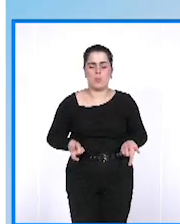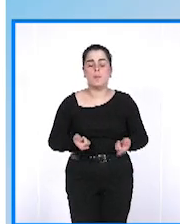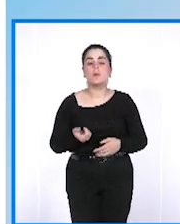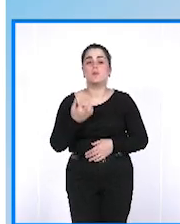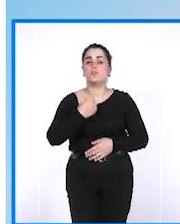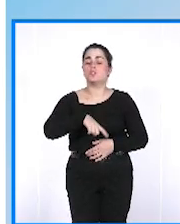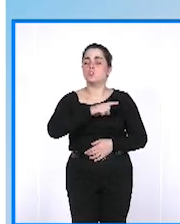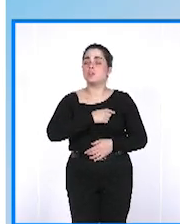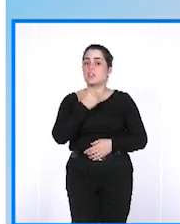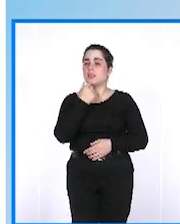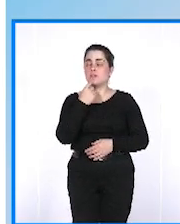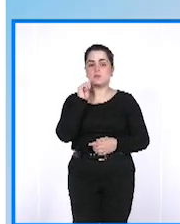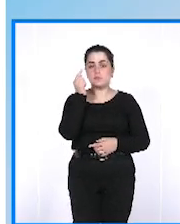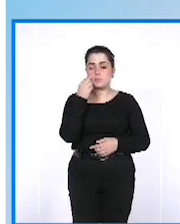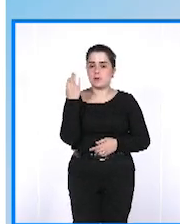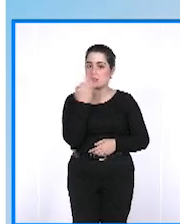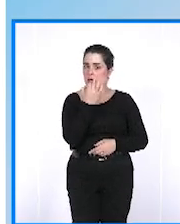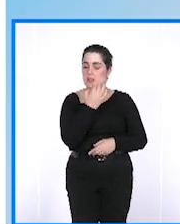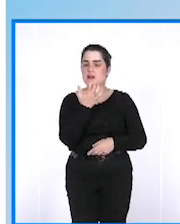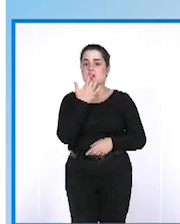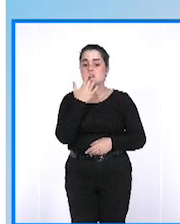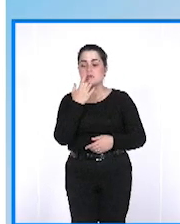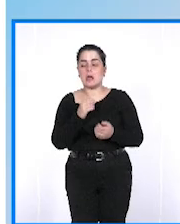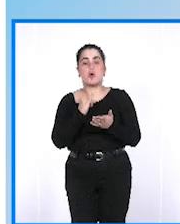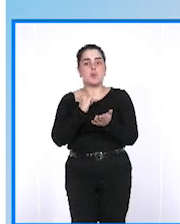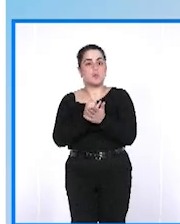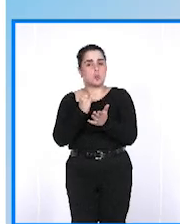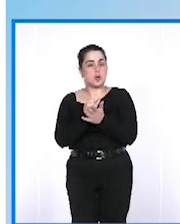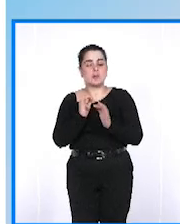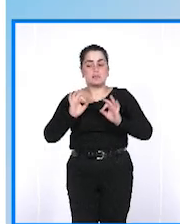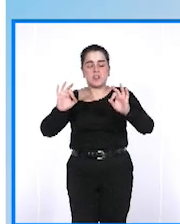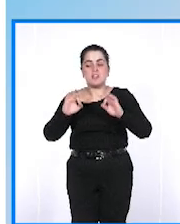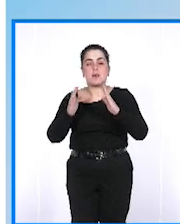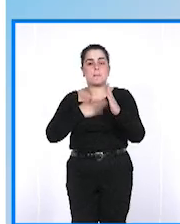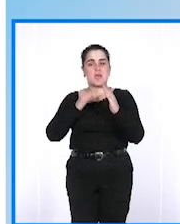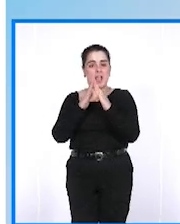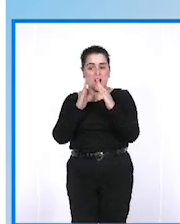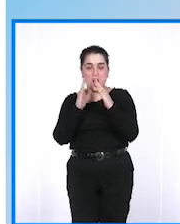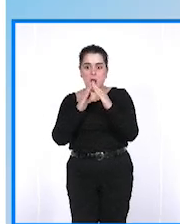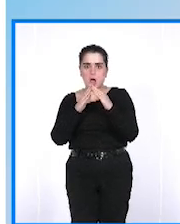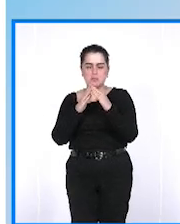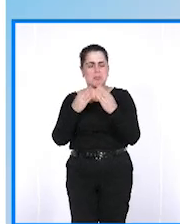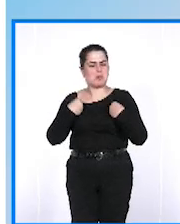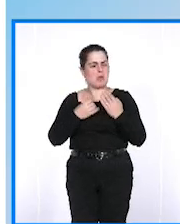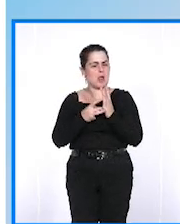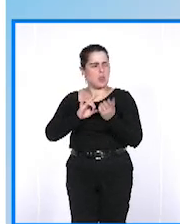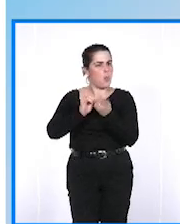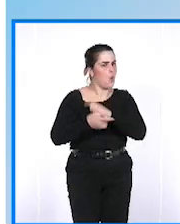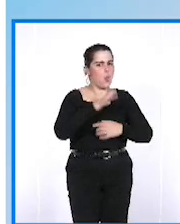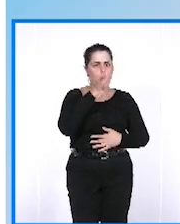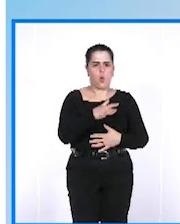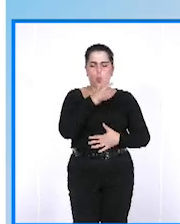veíamos decía que las personas que venían del pilotaje de mi casa experimentaron un cambio muy significativo en su calidad de vida durante el